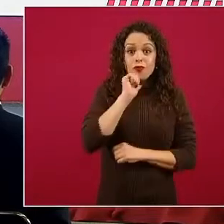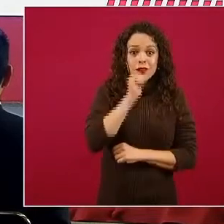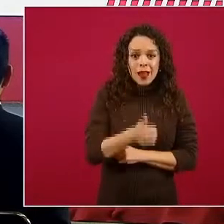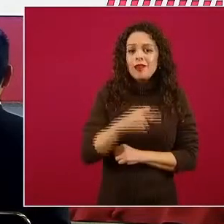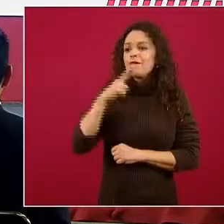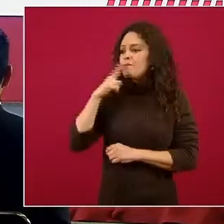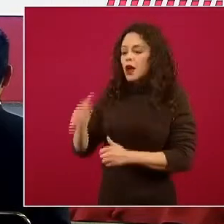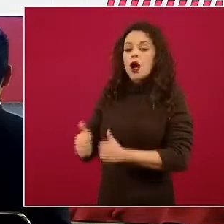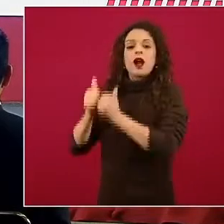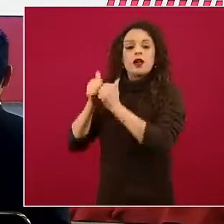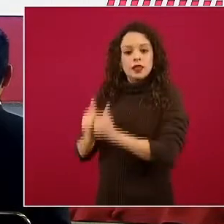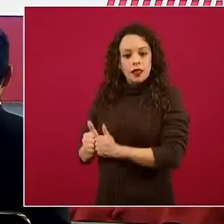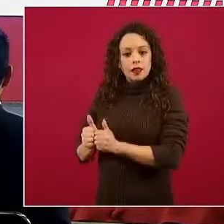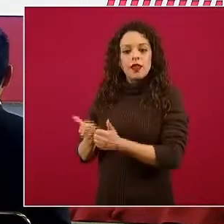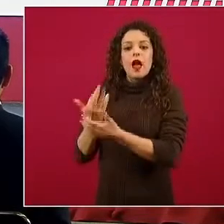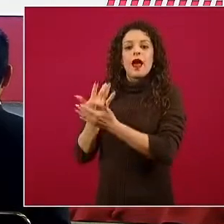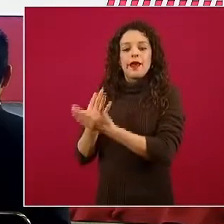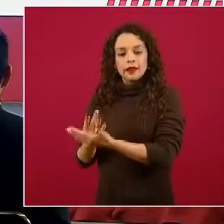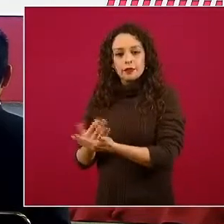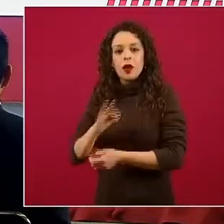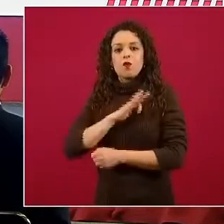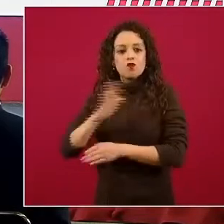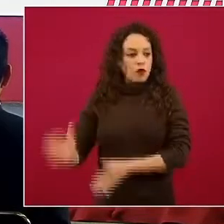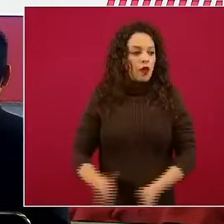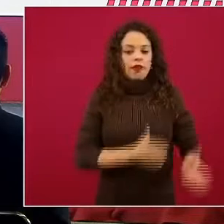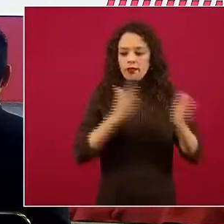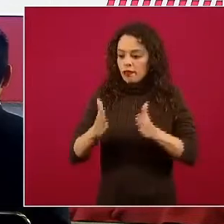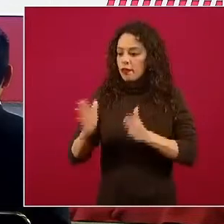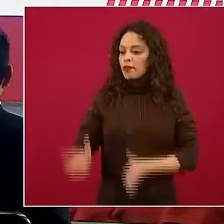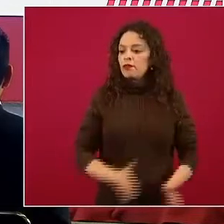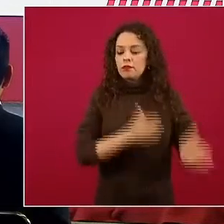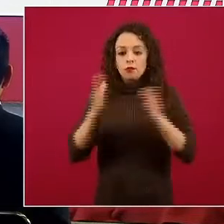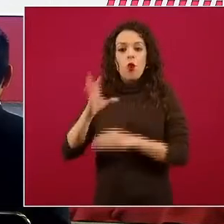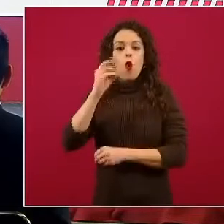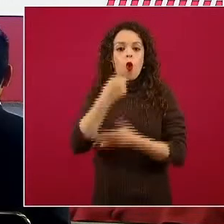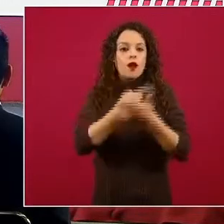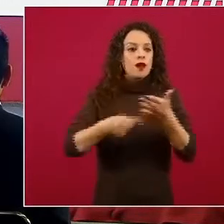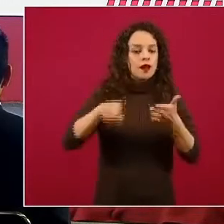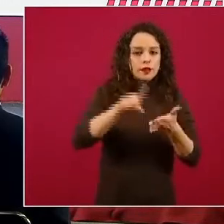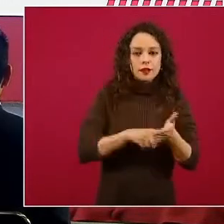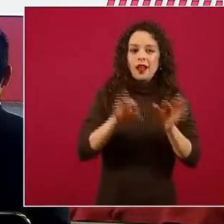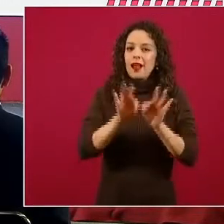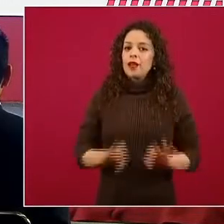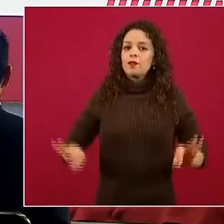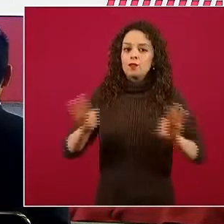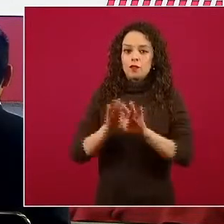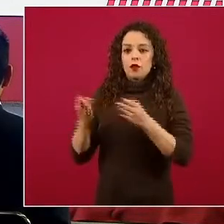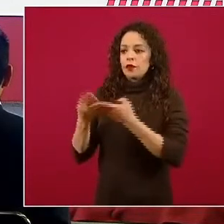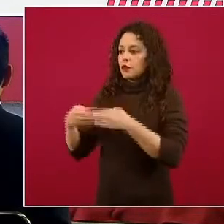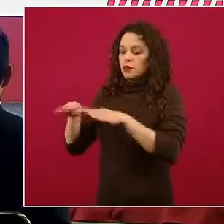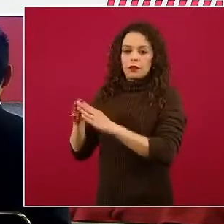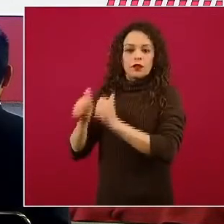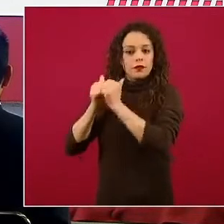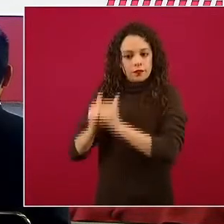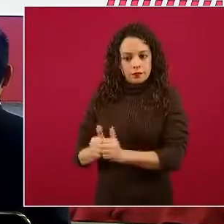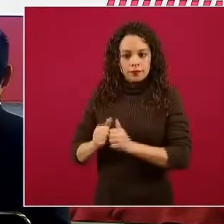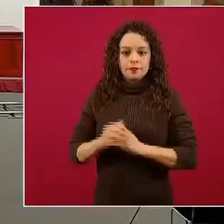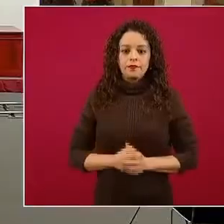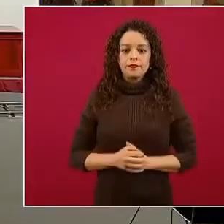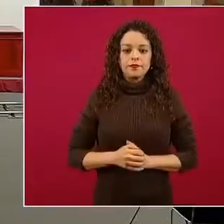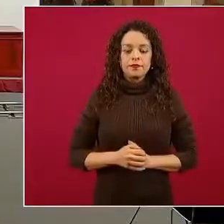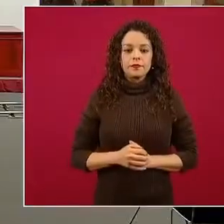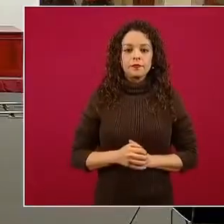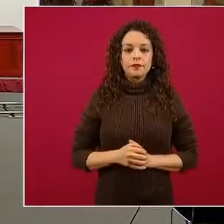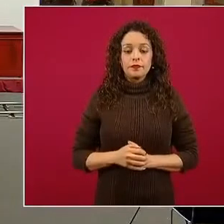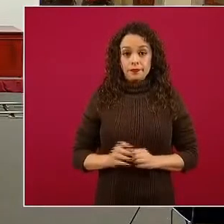salgas. Espera, reprograma, pospon, cancela. Quédate en casa. Lo segundo, si es indispensable que